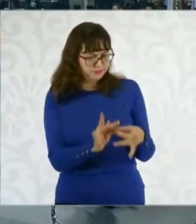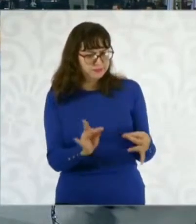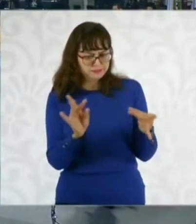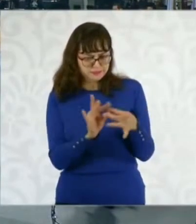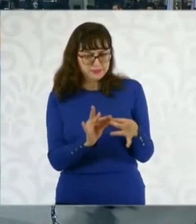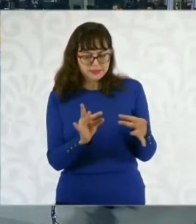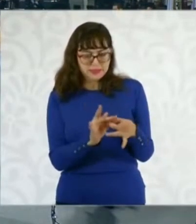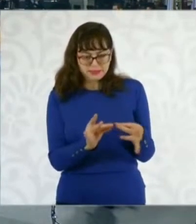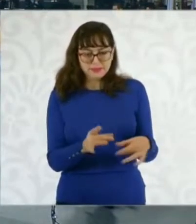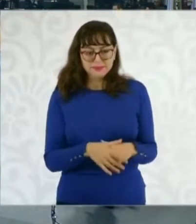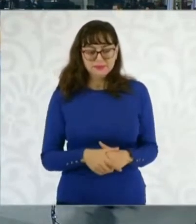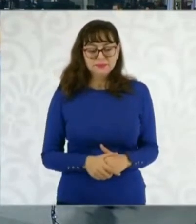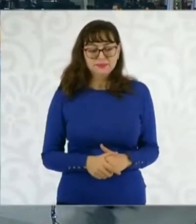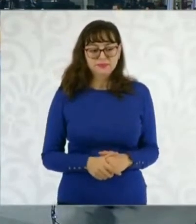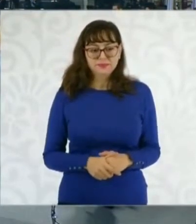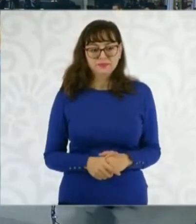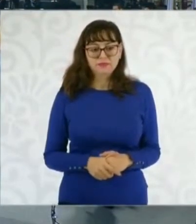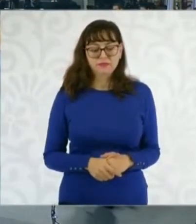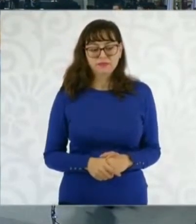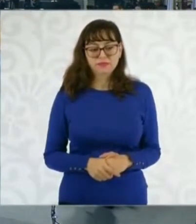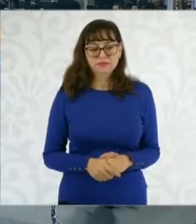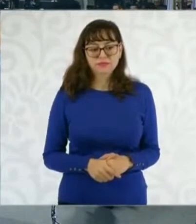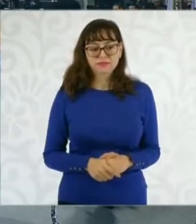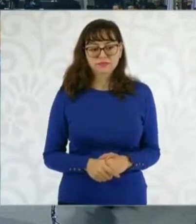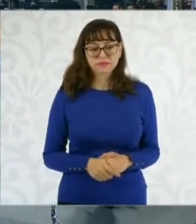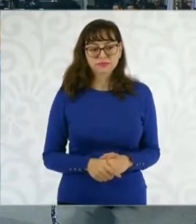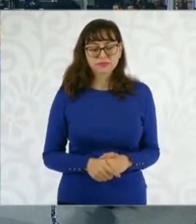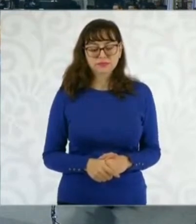su propia área y a la fiscalía?